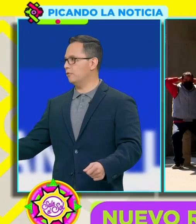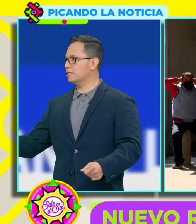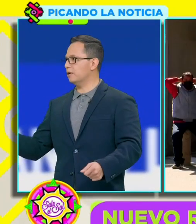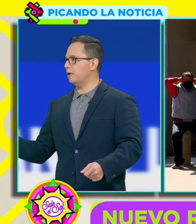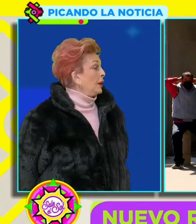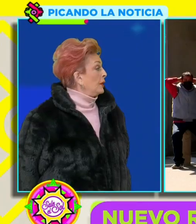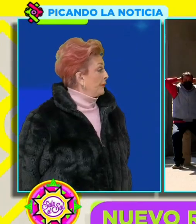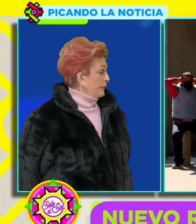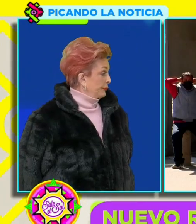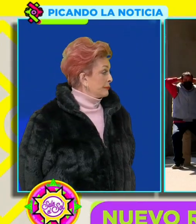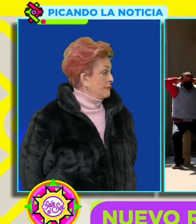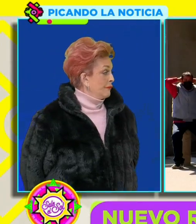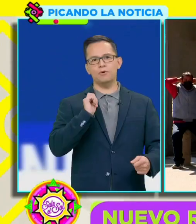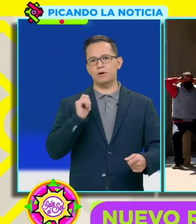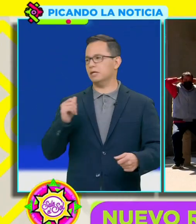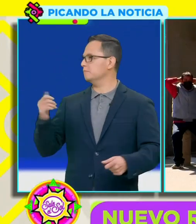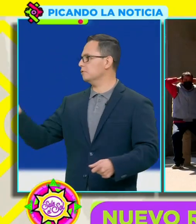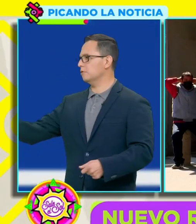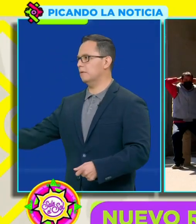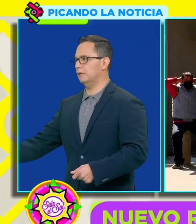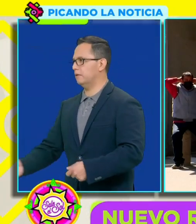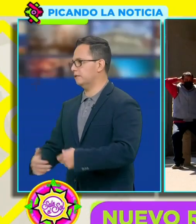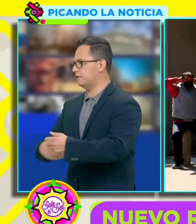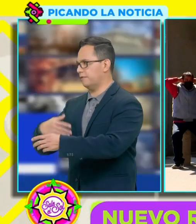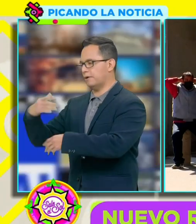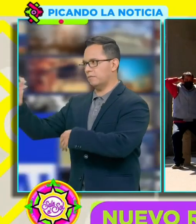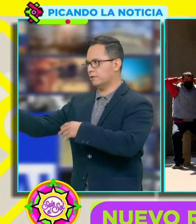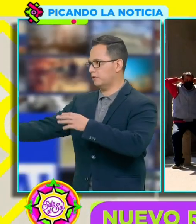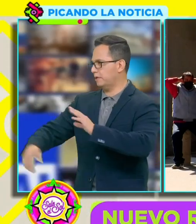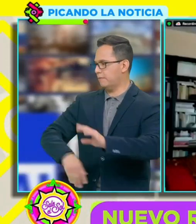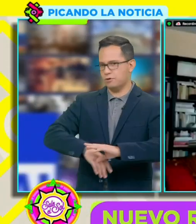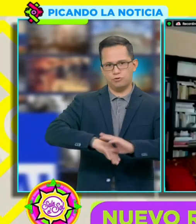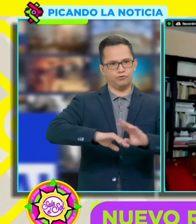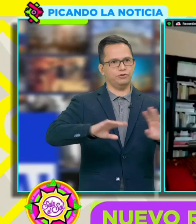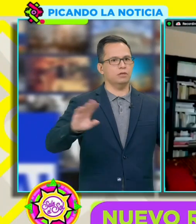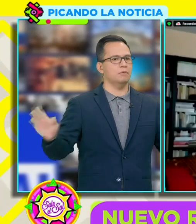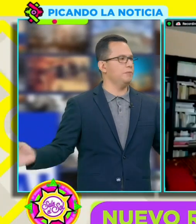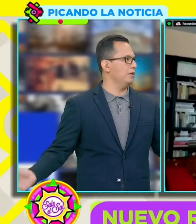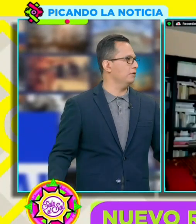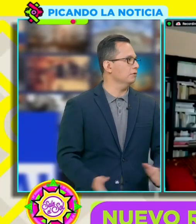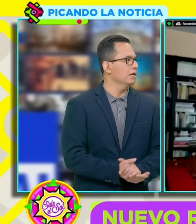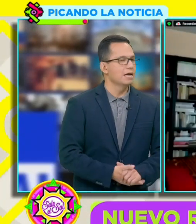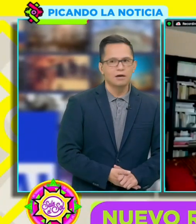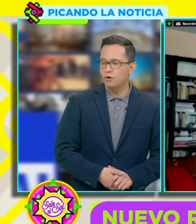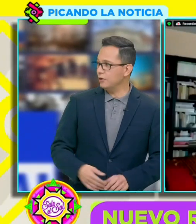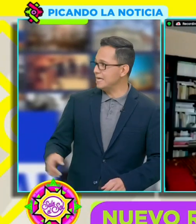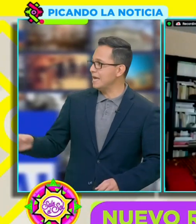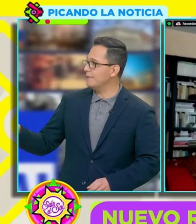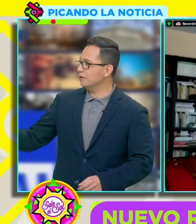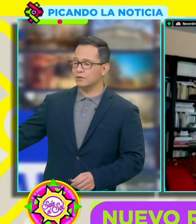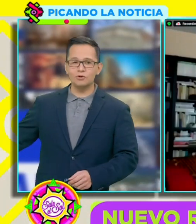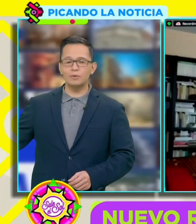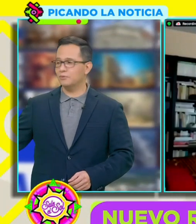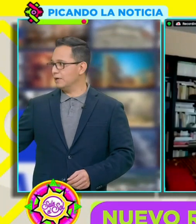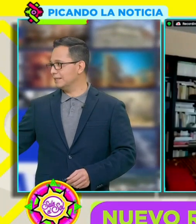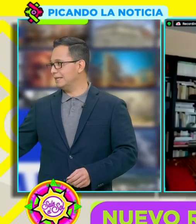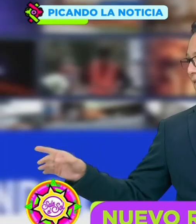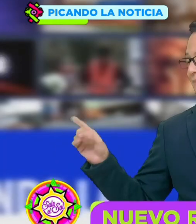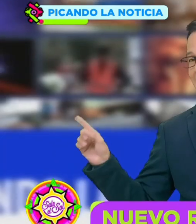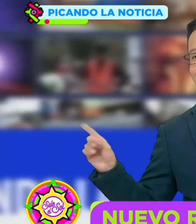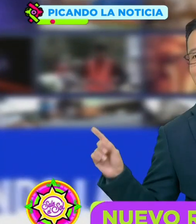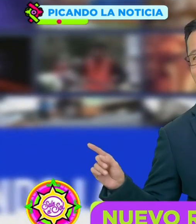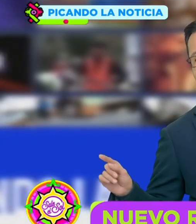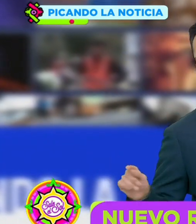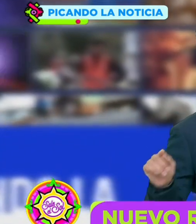y el lunes llego a la oficina sin cubrebocas, pues obviamente va a ser febrero, marzo, abril, mayo, lo que ustedes me pidan, ¿no? Tal cual. Oye, y hablando de cubrebocas,